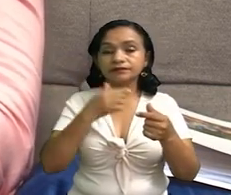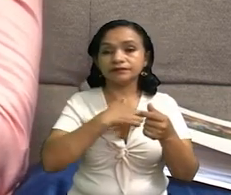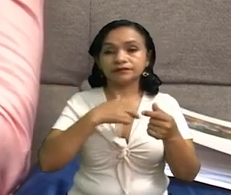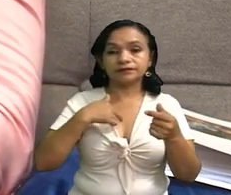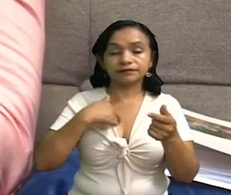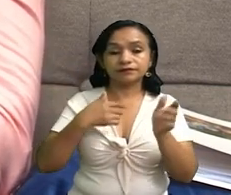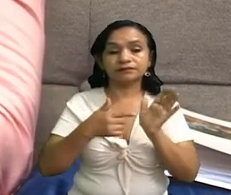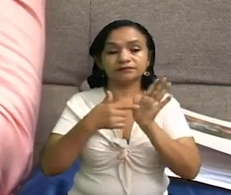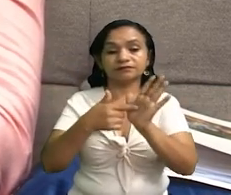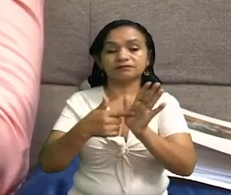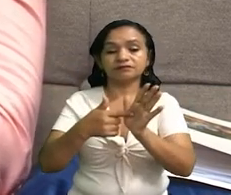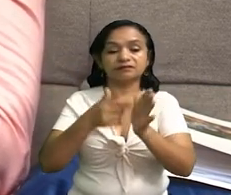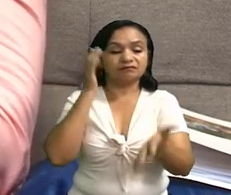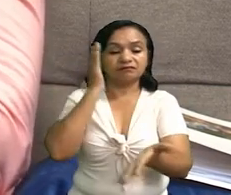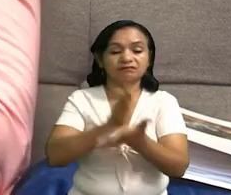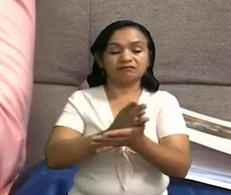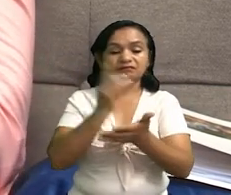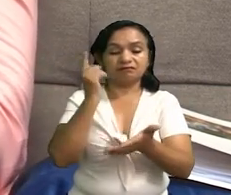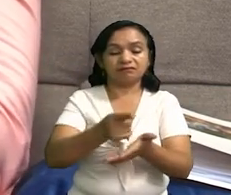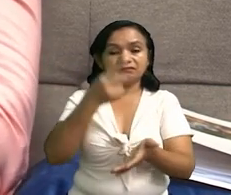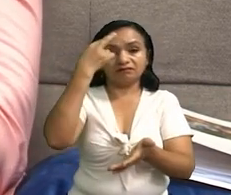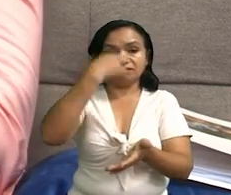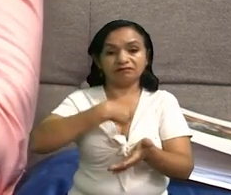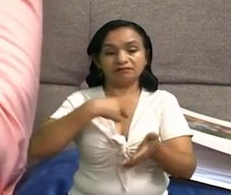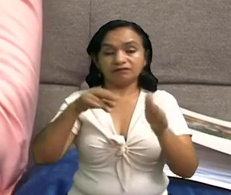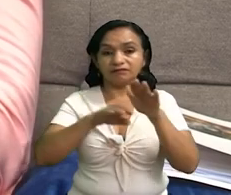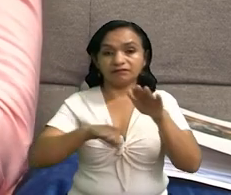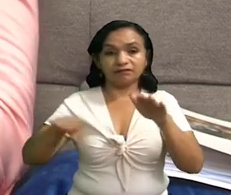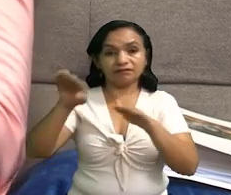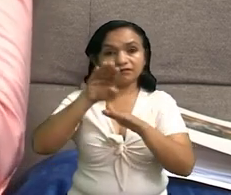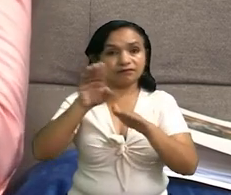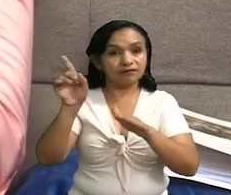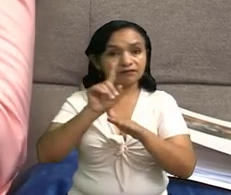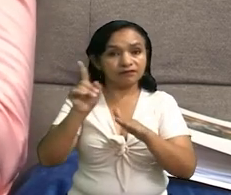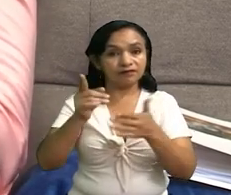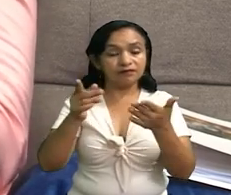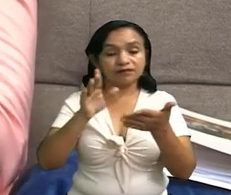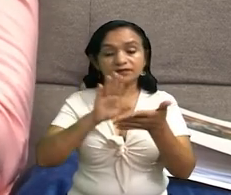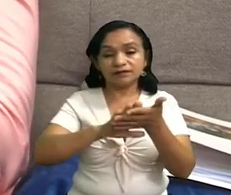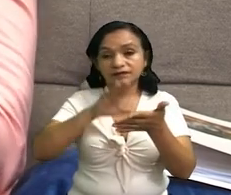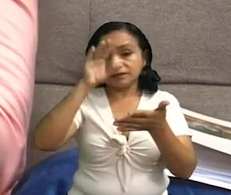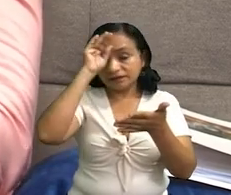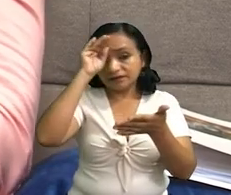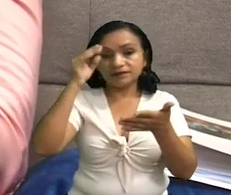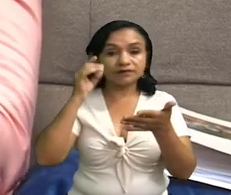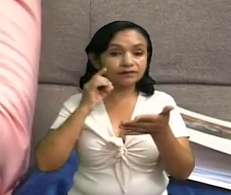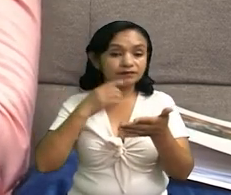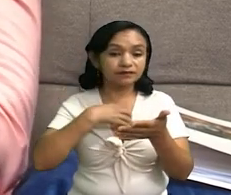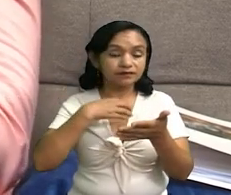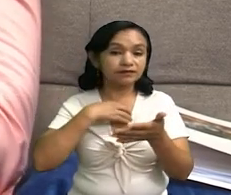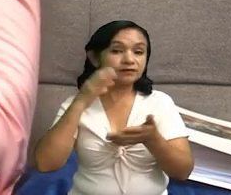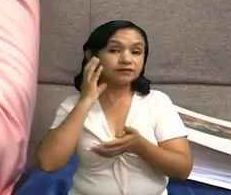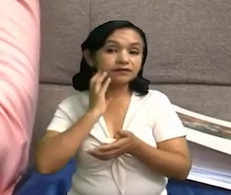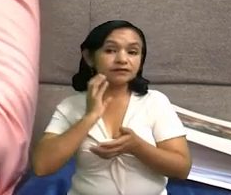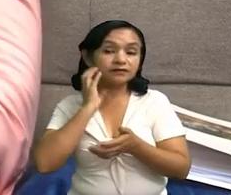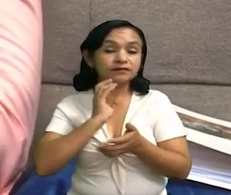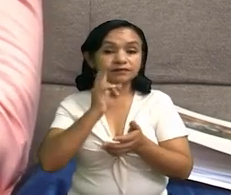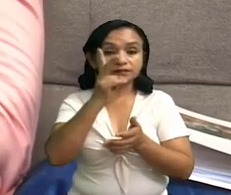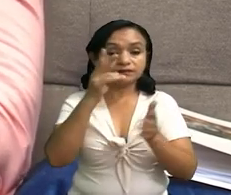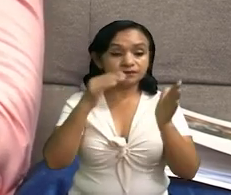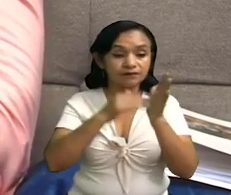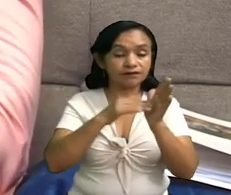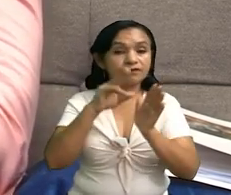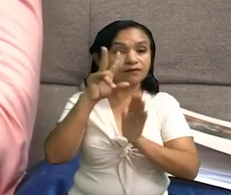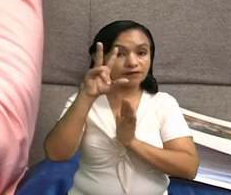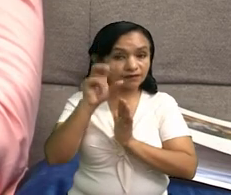poniendo una responsabilidad más, claro, sino que es para aprovechar. Entonces, nosotros para 2020 también